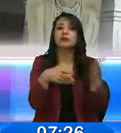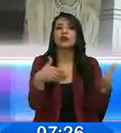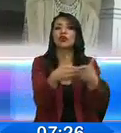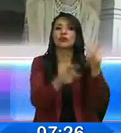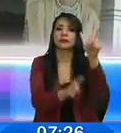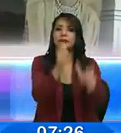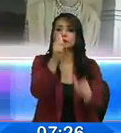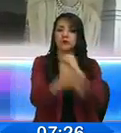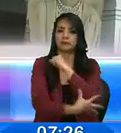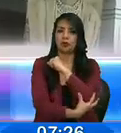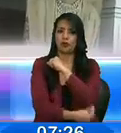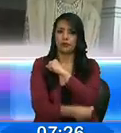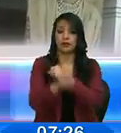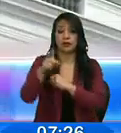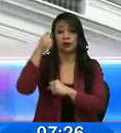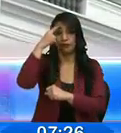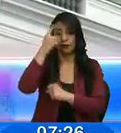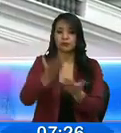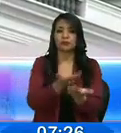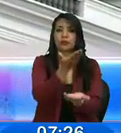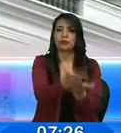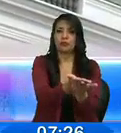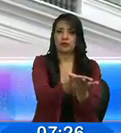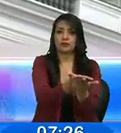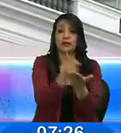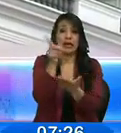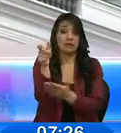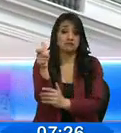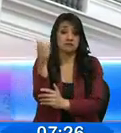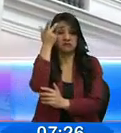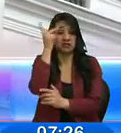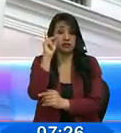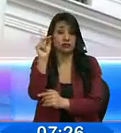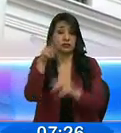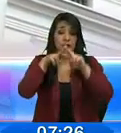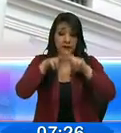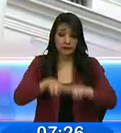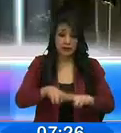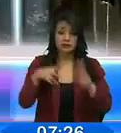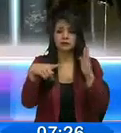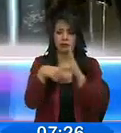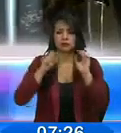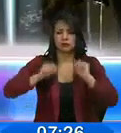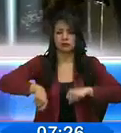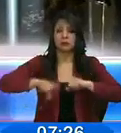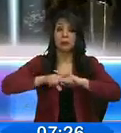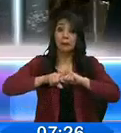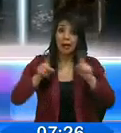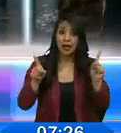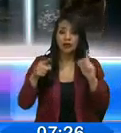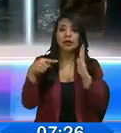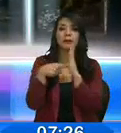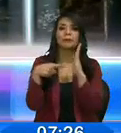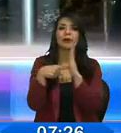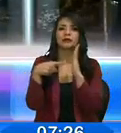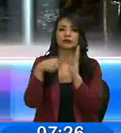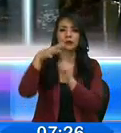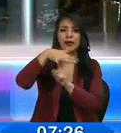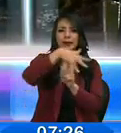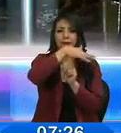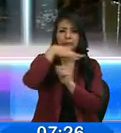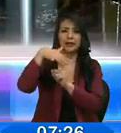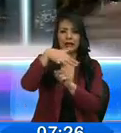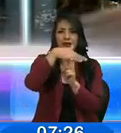el proyecto fue enviado por el Ejecutivo y solo el Ejecutivo tiene la potestad para revisar impuestos, dicen que como el impuesto verde entró a regir